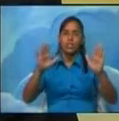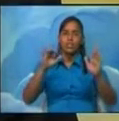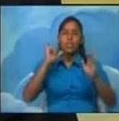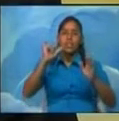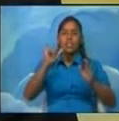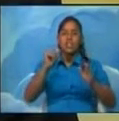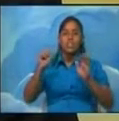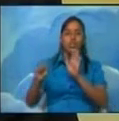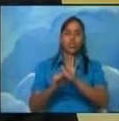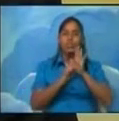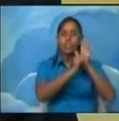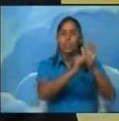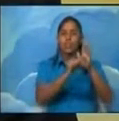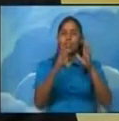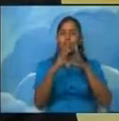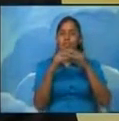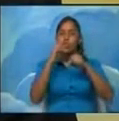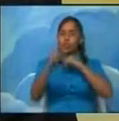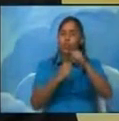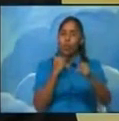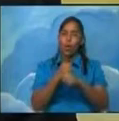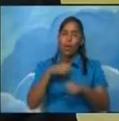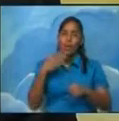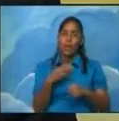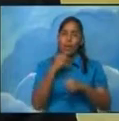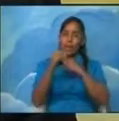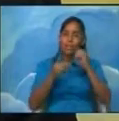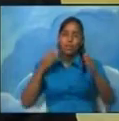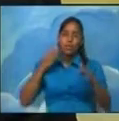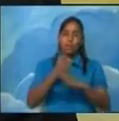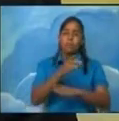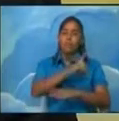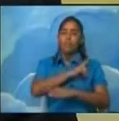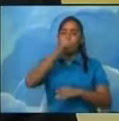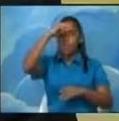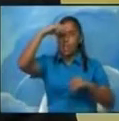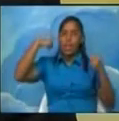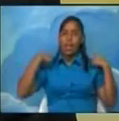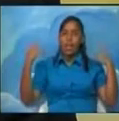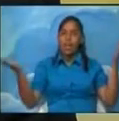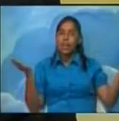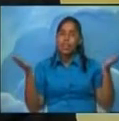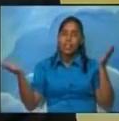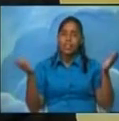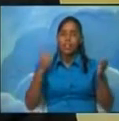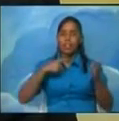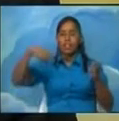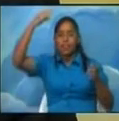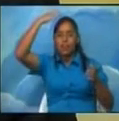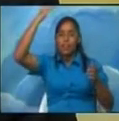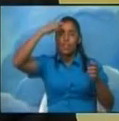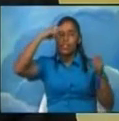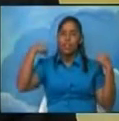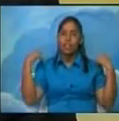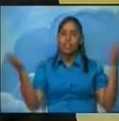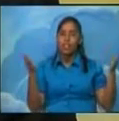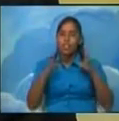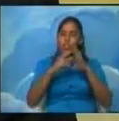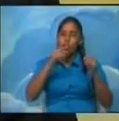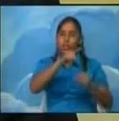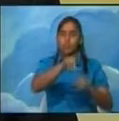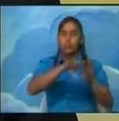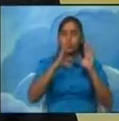sus señales y sus obras que hizo en medio de Egipto a Faraón, rey de Egipto, y a toda su